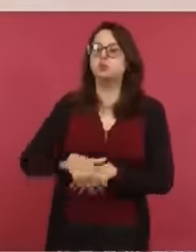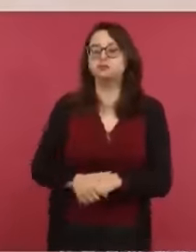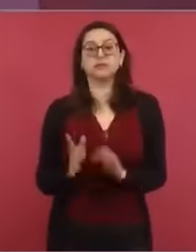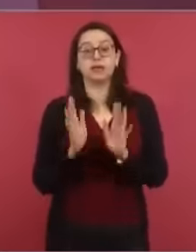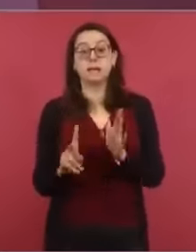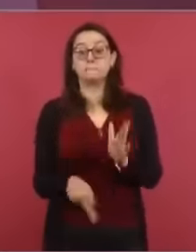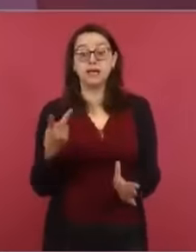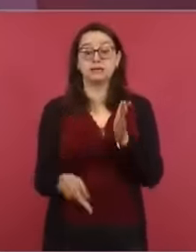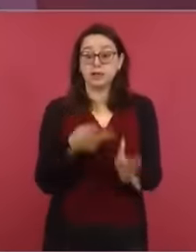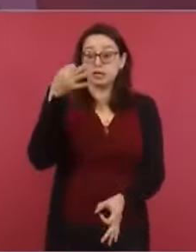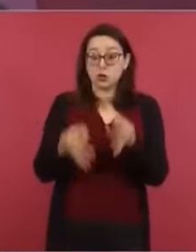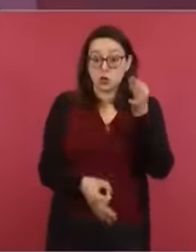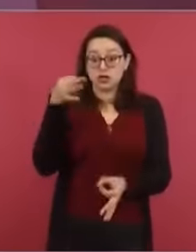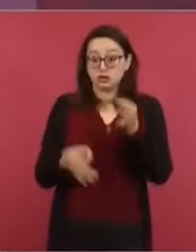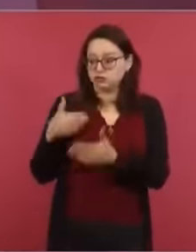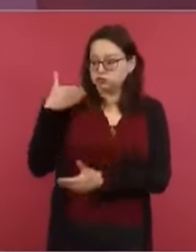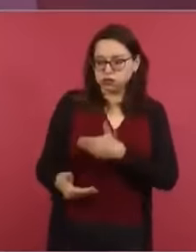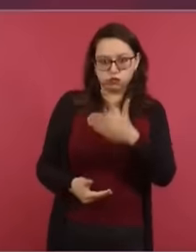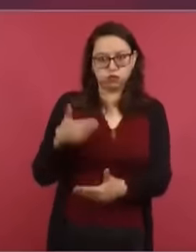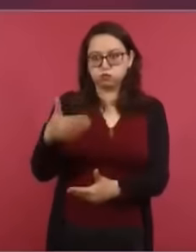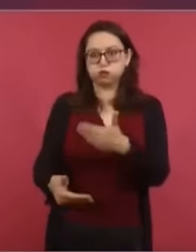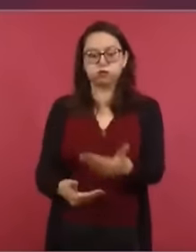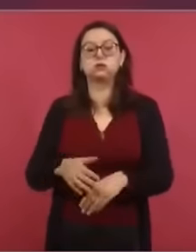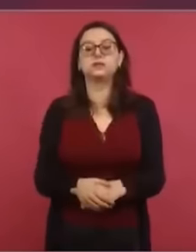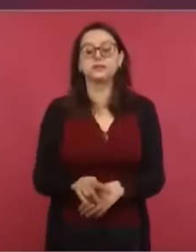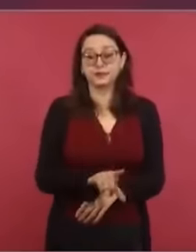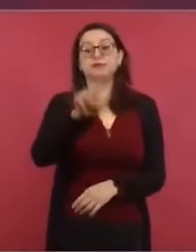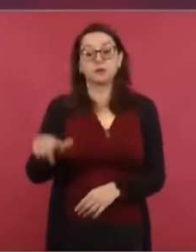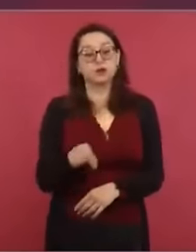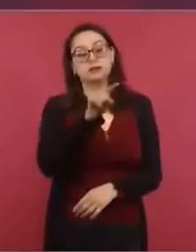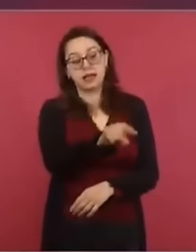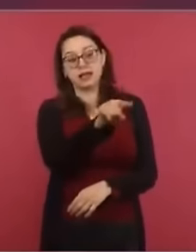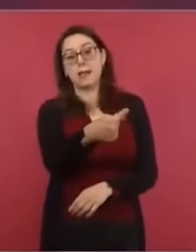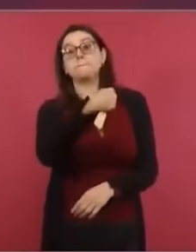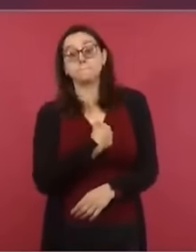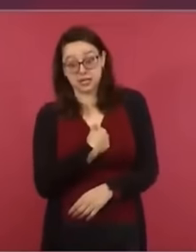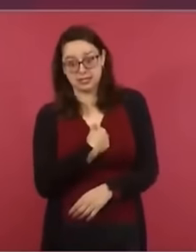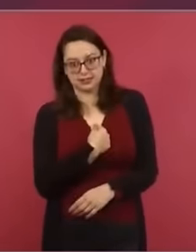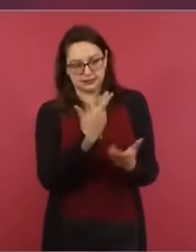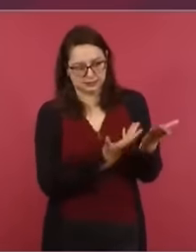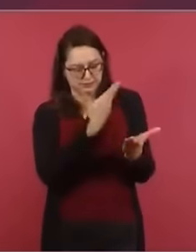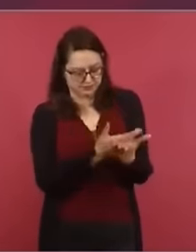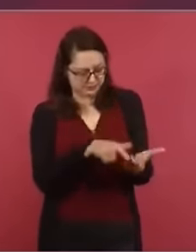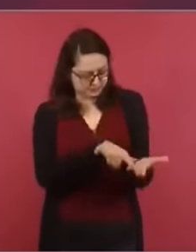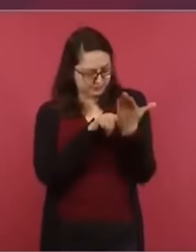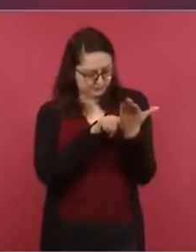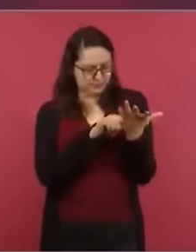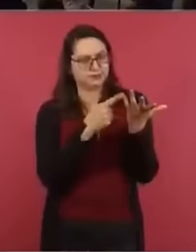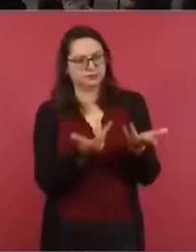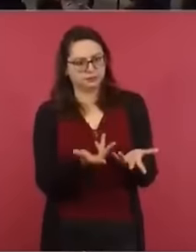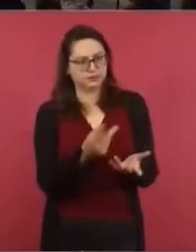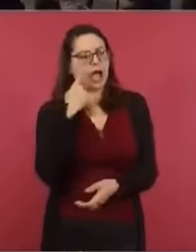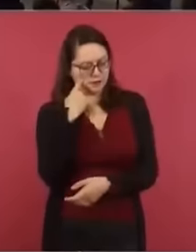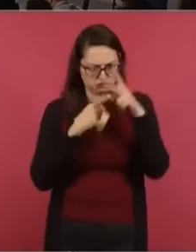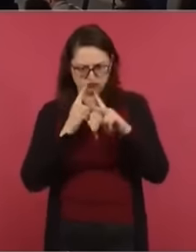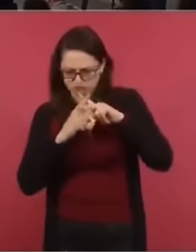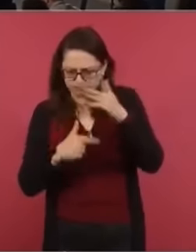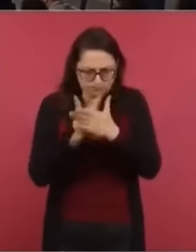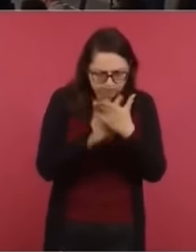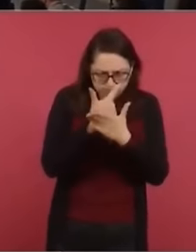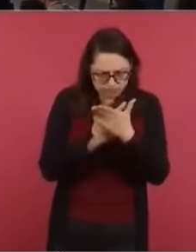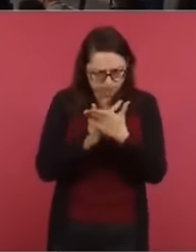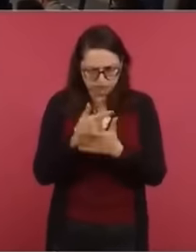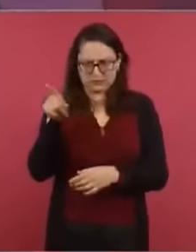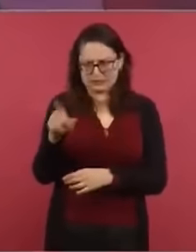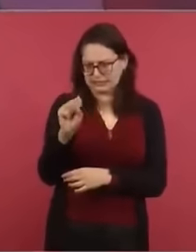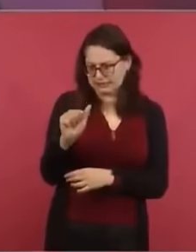injusto. Entonces, cuando me plantea el caso, le digo que se haga una revisión en